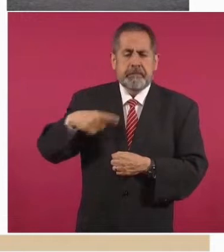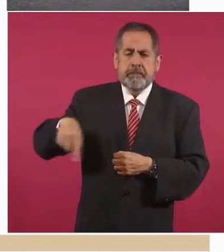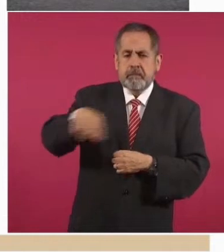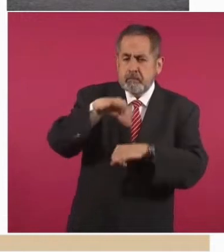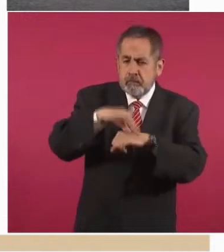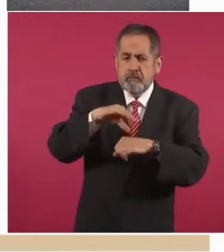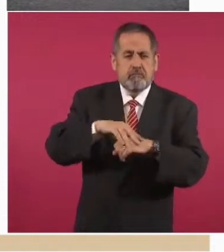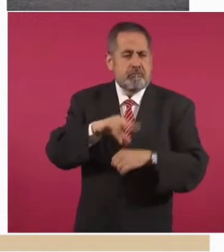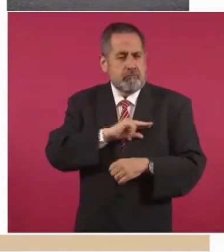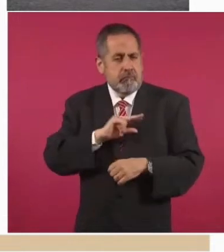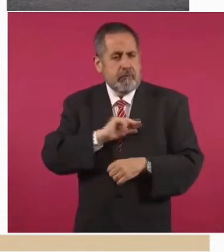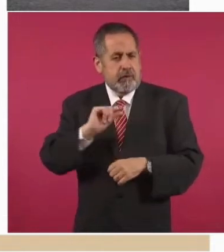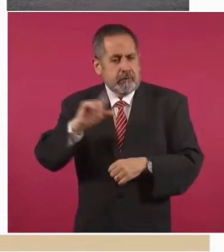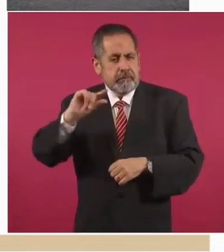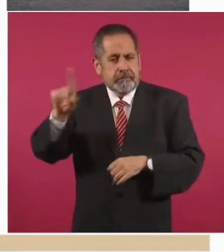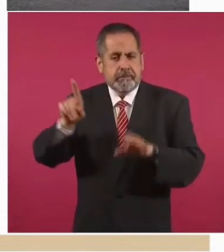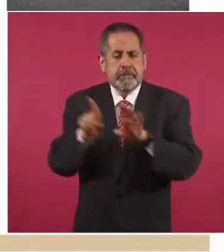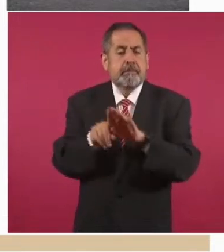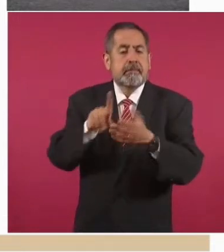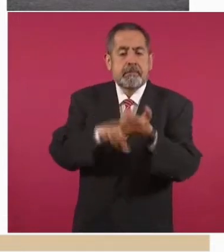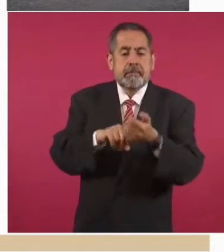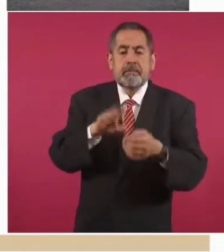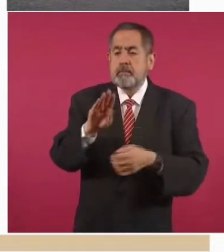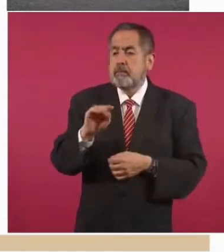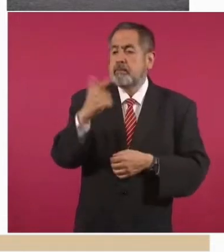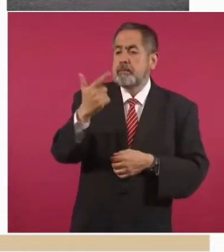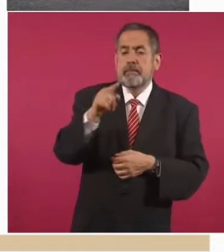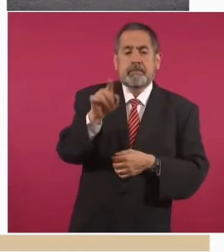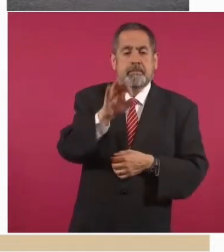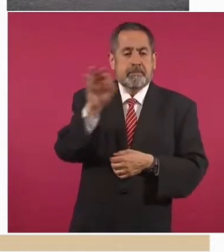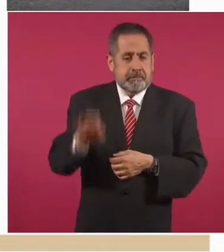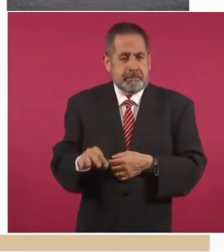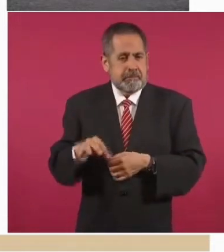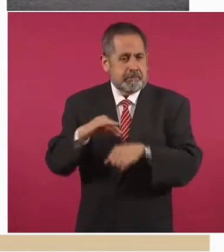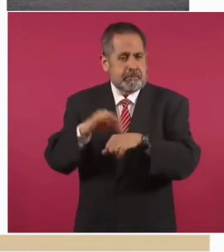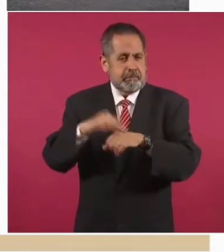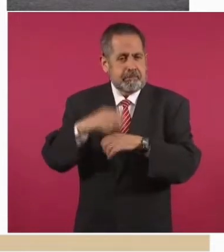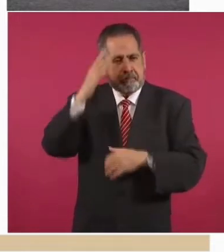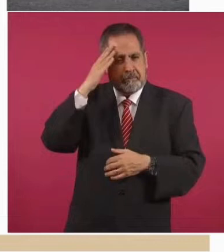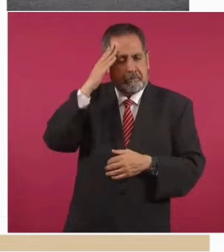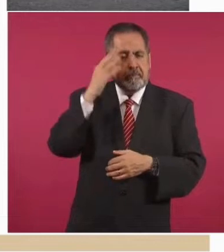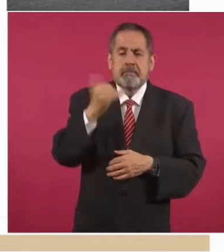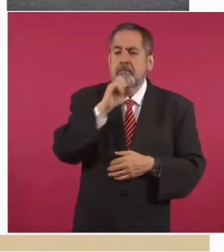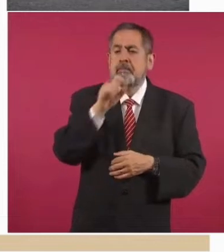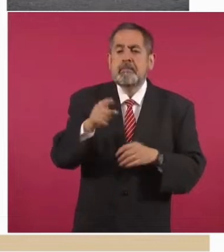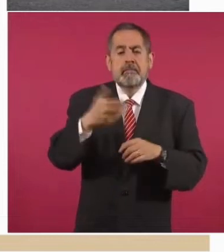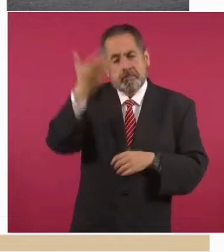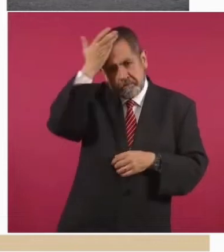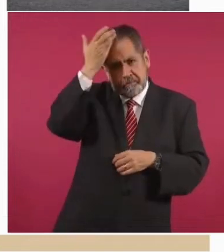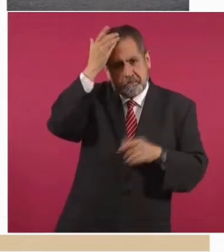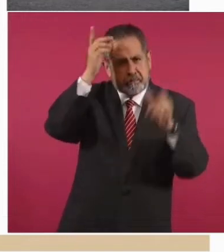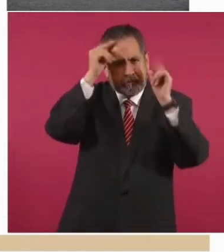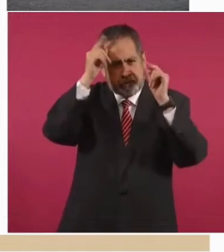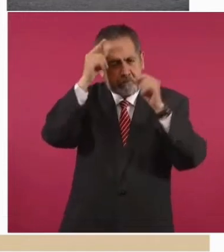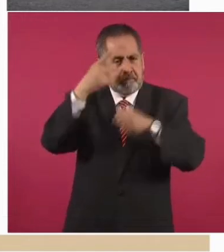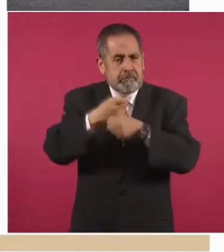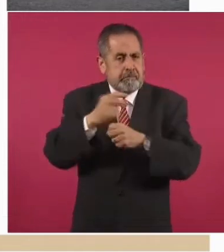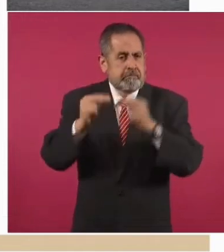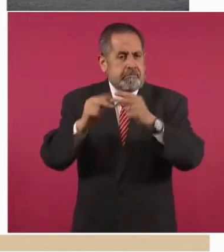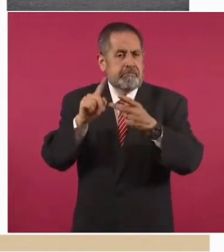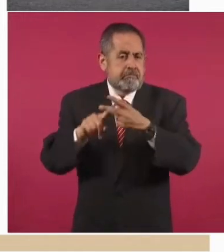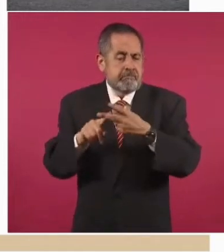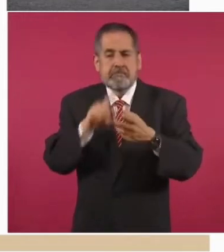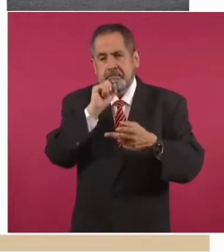médicos especialistas y 97% de médicos generales y de personal de enfermería en el primer nivel. También